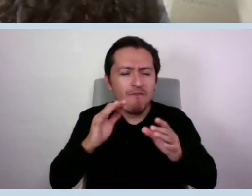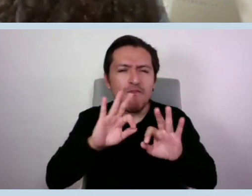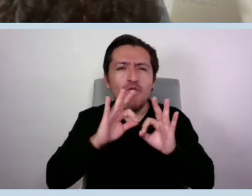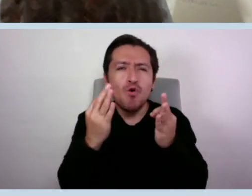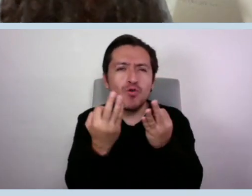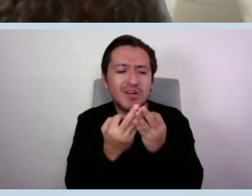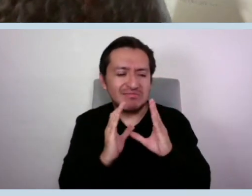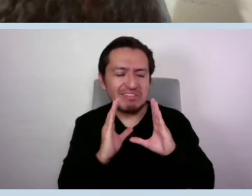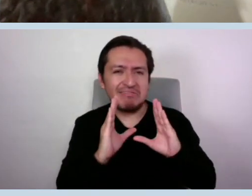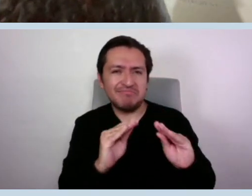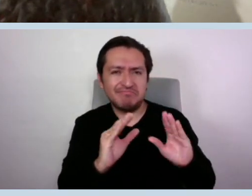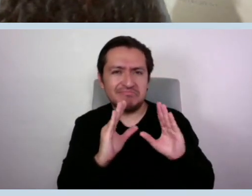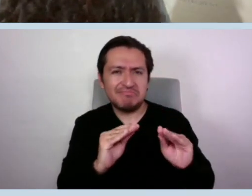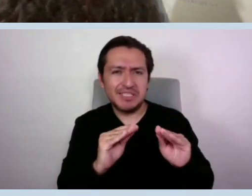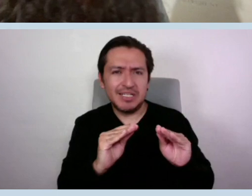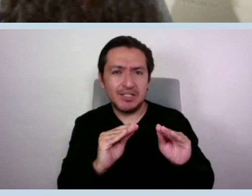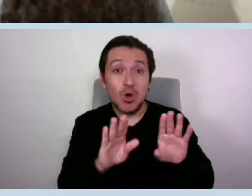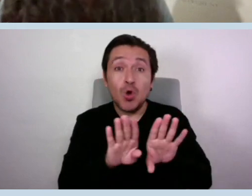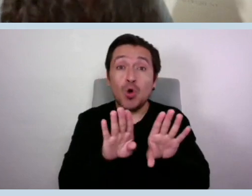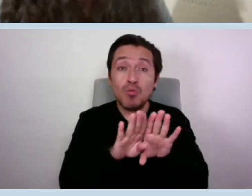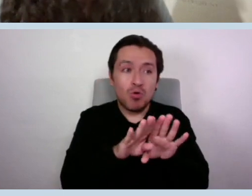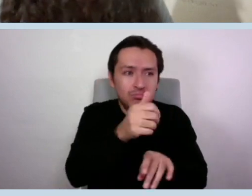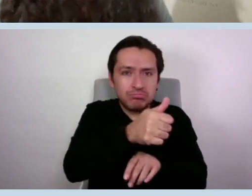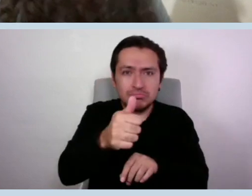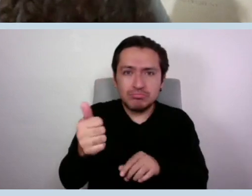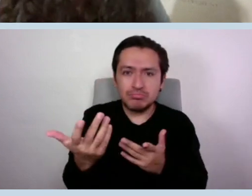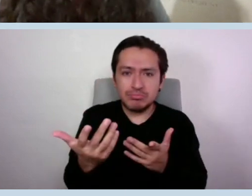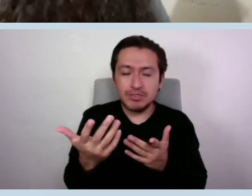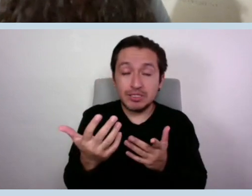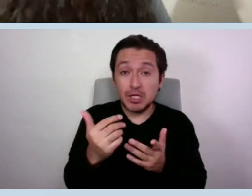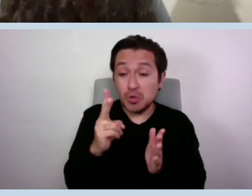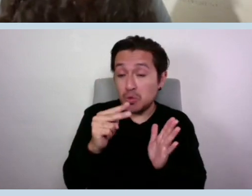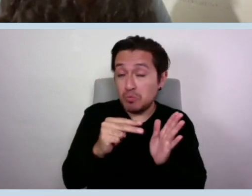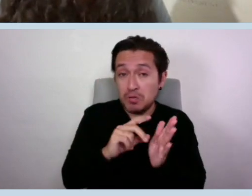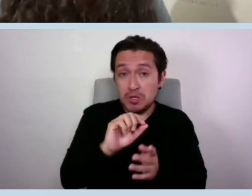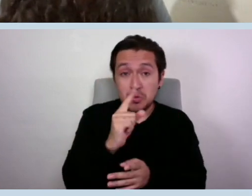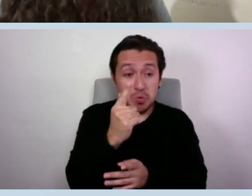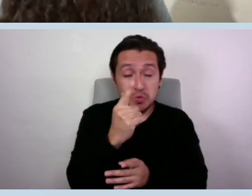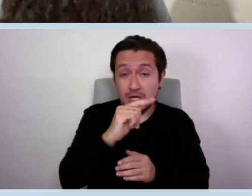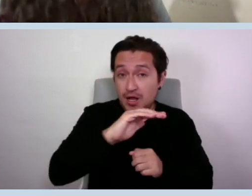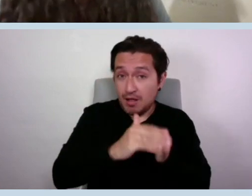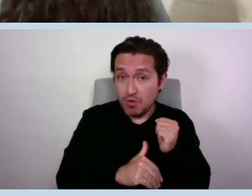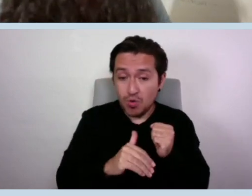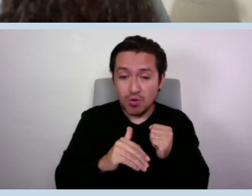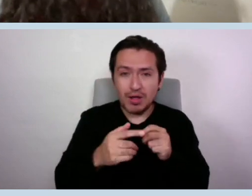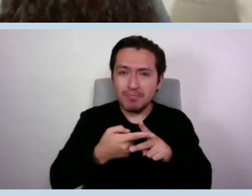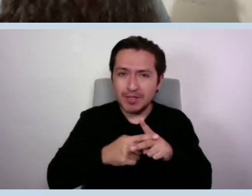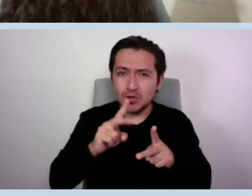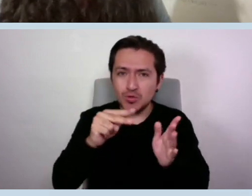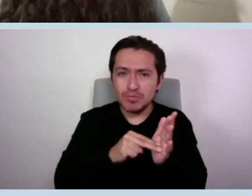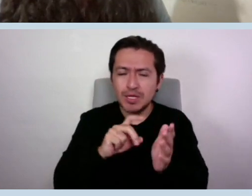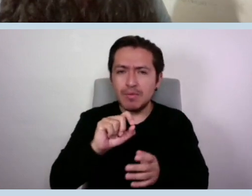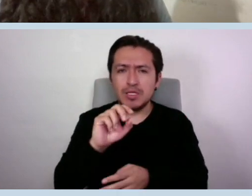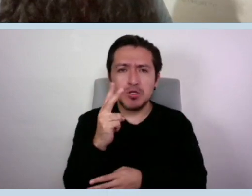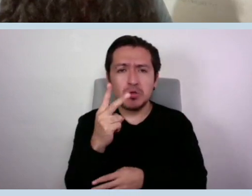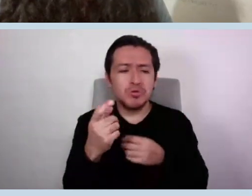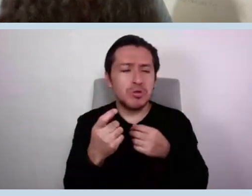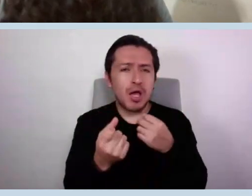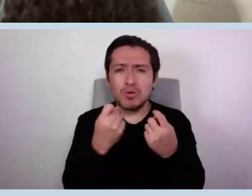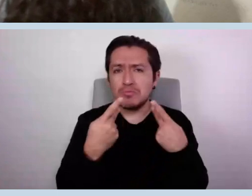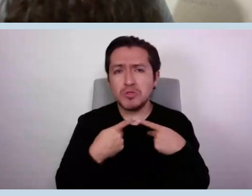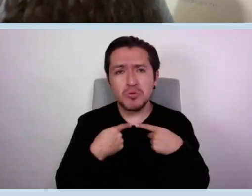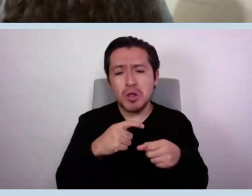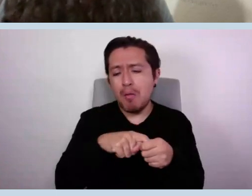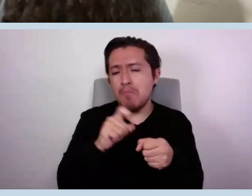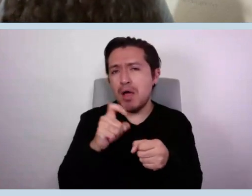necesidad de escribir porque el 2021 se acabó llegó el 2022 Nos despedimos de compañeros y compañeras que